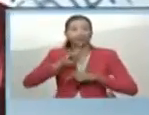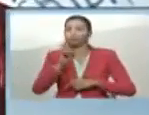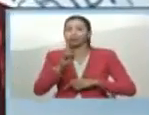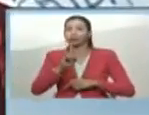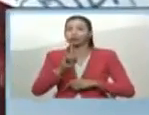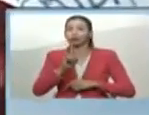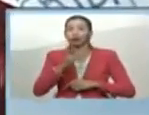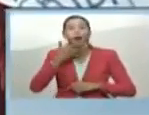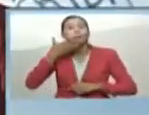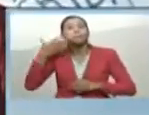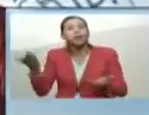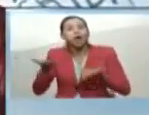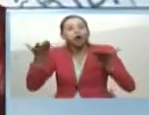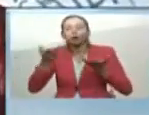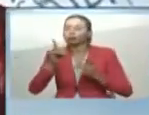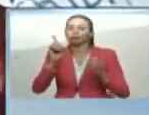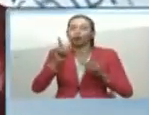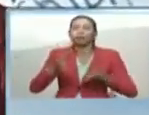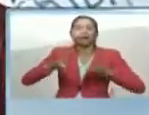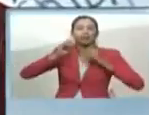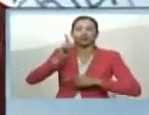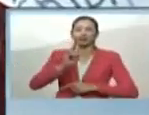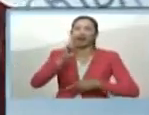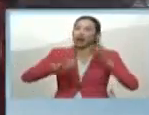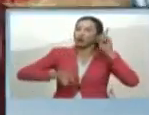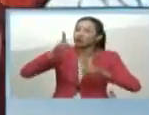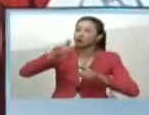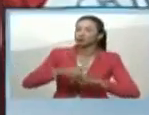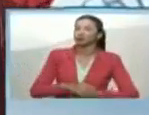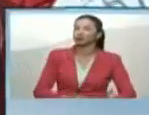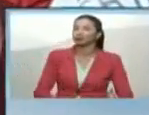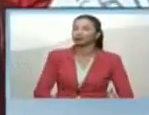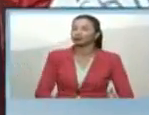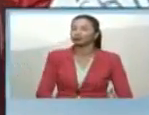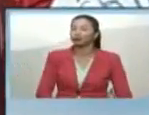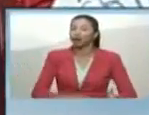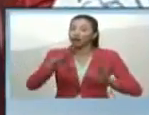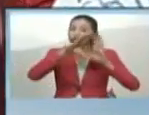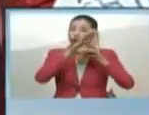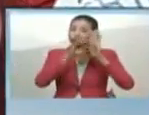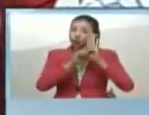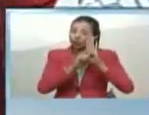reivindicaciones sean posibles la